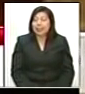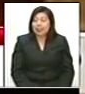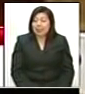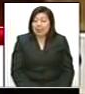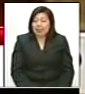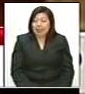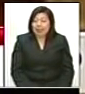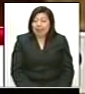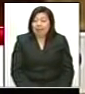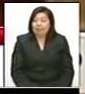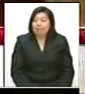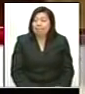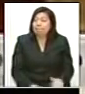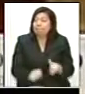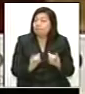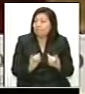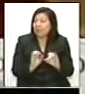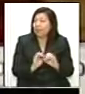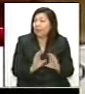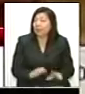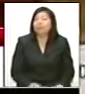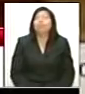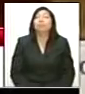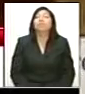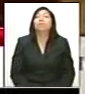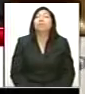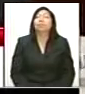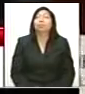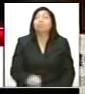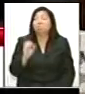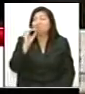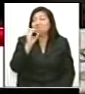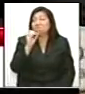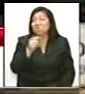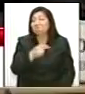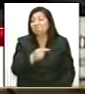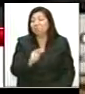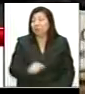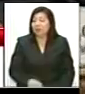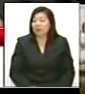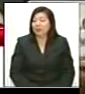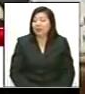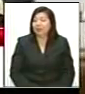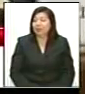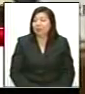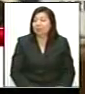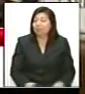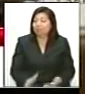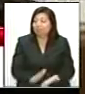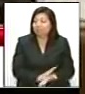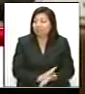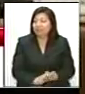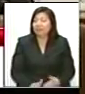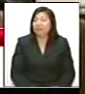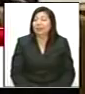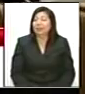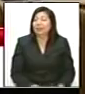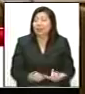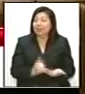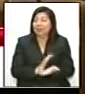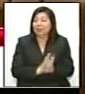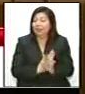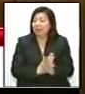Presidente, para que quede bien claro y no se tergiverse y no hayan opiniones editadas y tergiversadas, acá